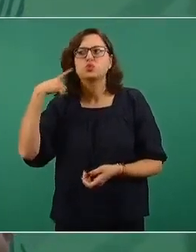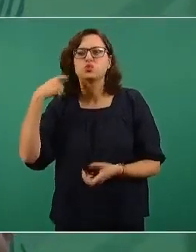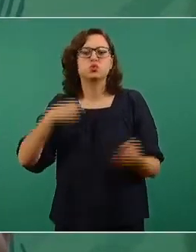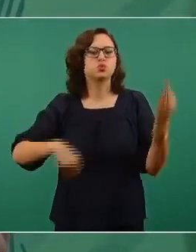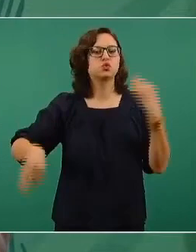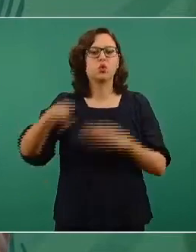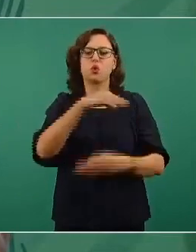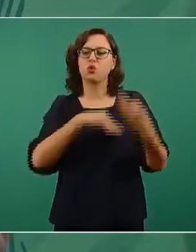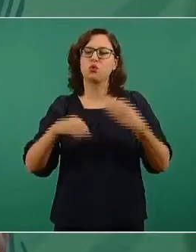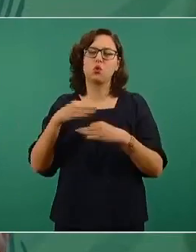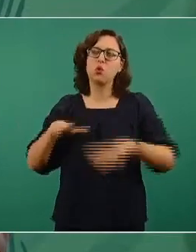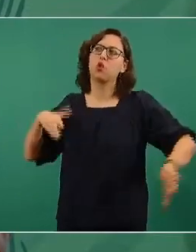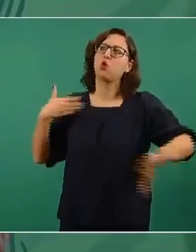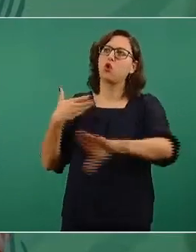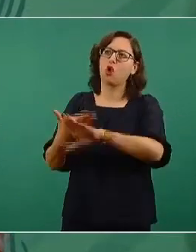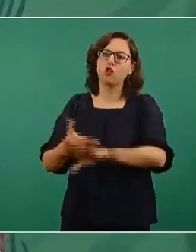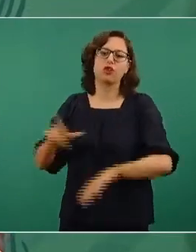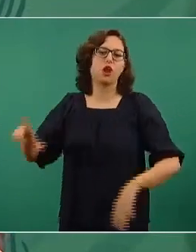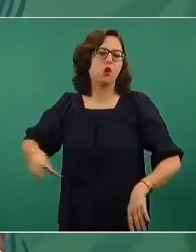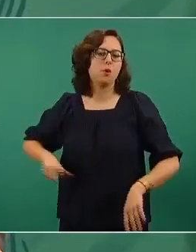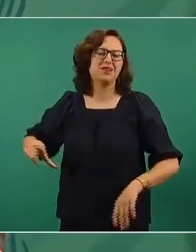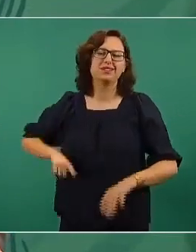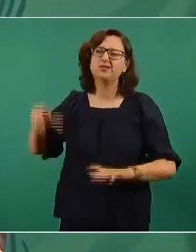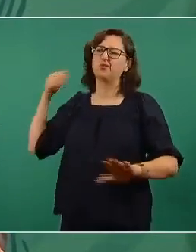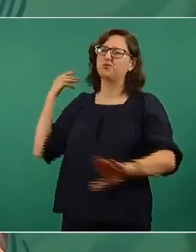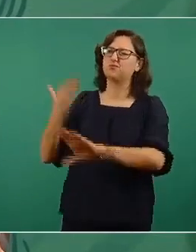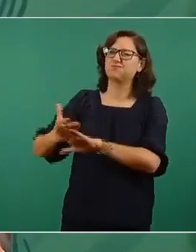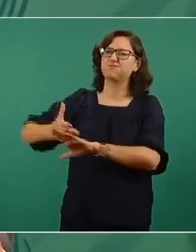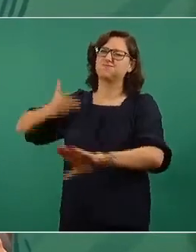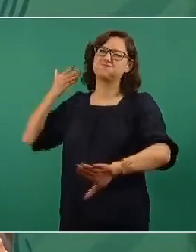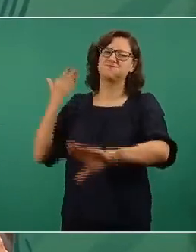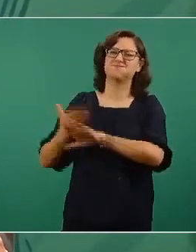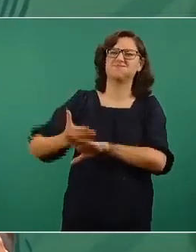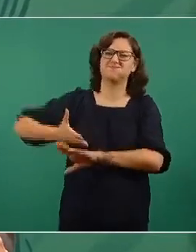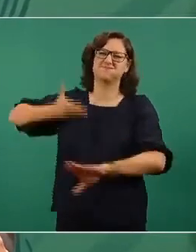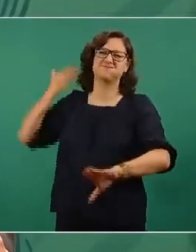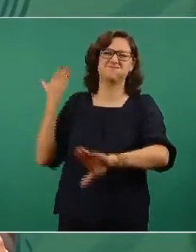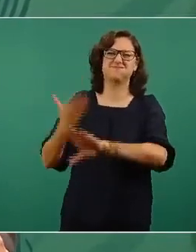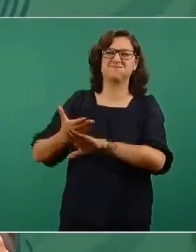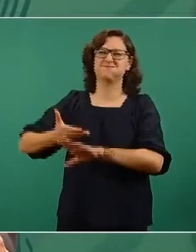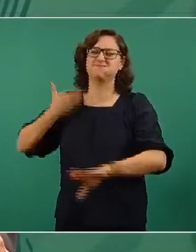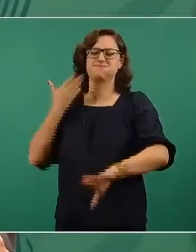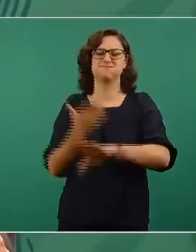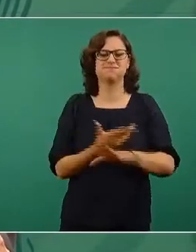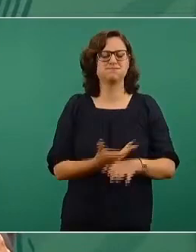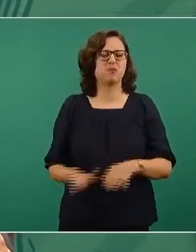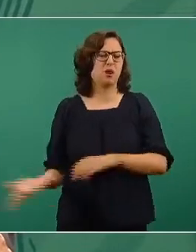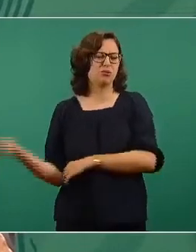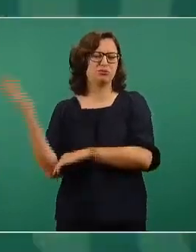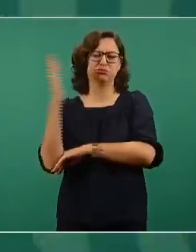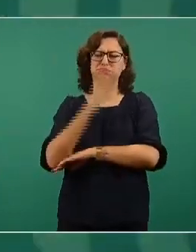es un cuestionamiento a nosotros, es un bombardeo día y noche.